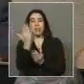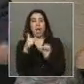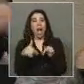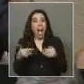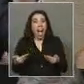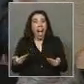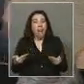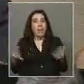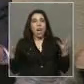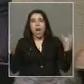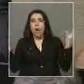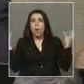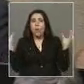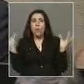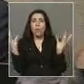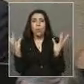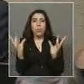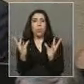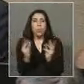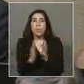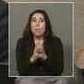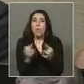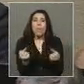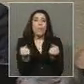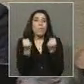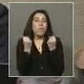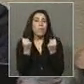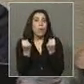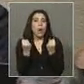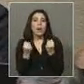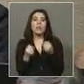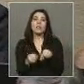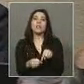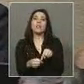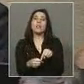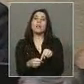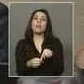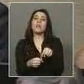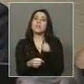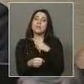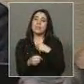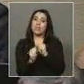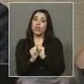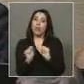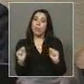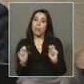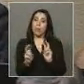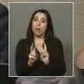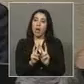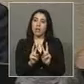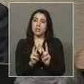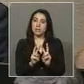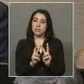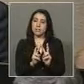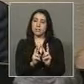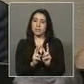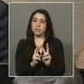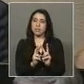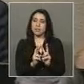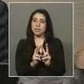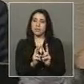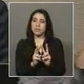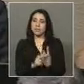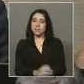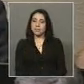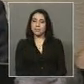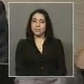disminuyendo dramáticamente en los últimos años. Si no tenemos capacidad para establecer una forma